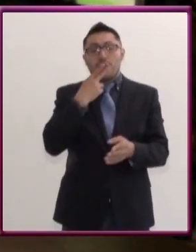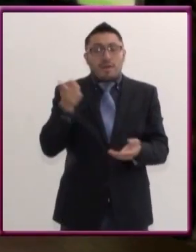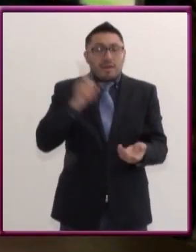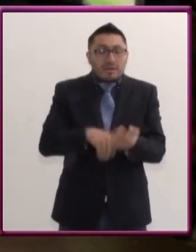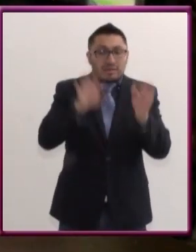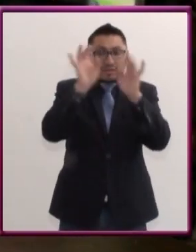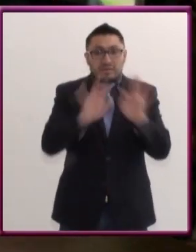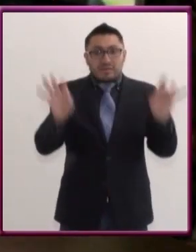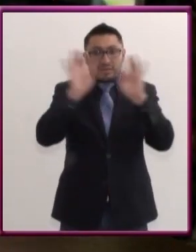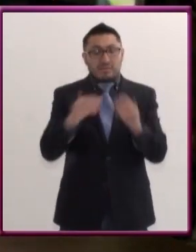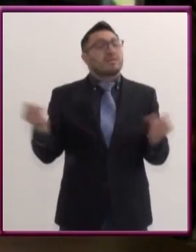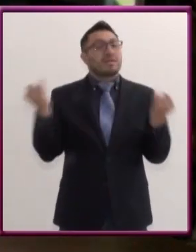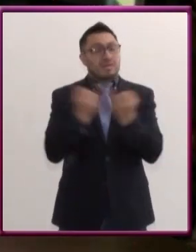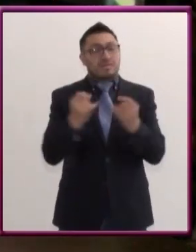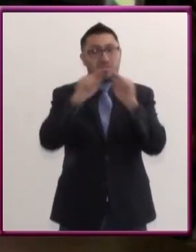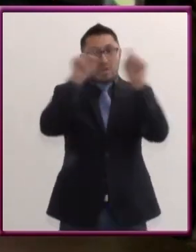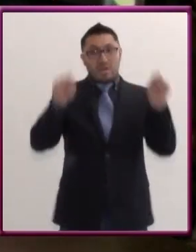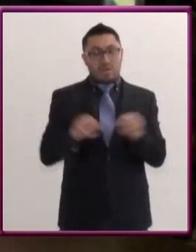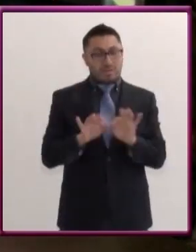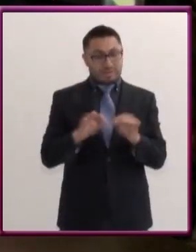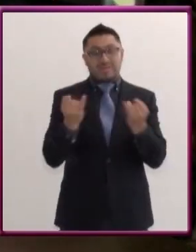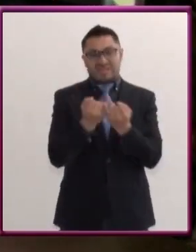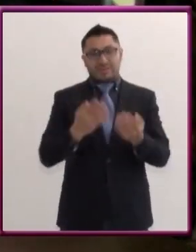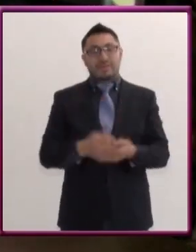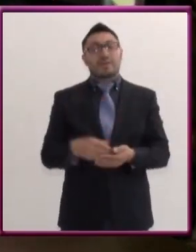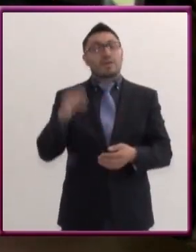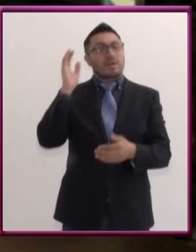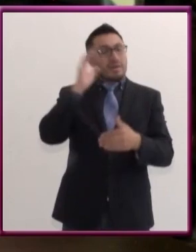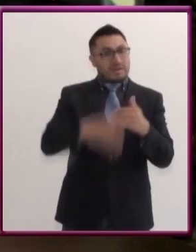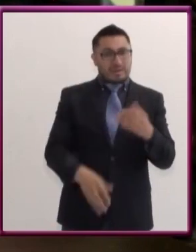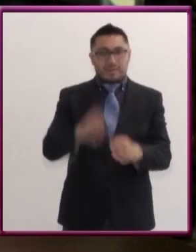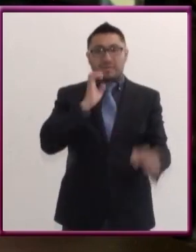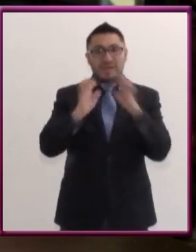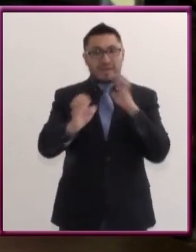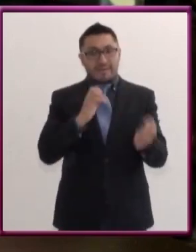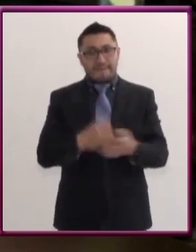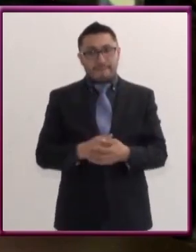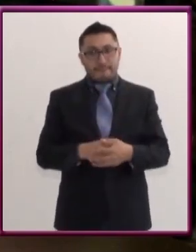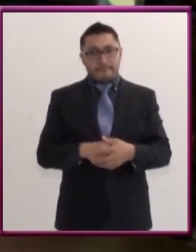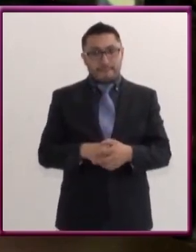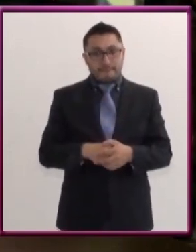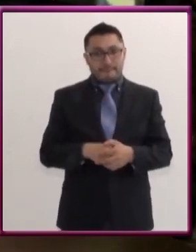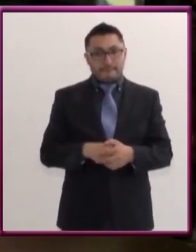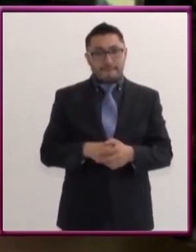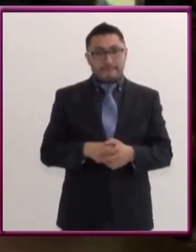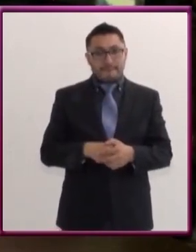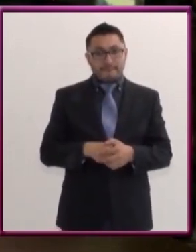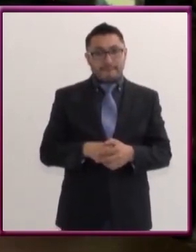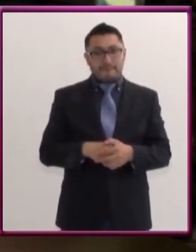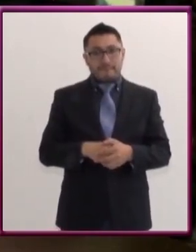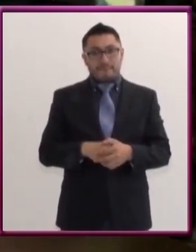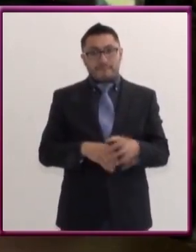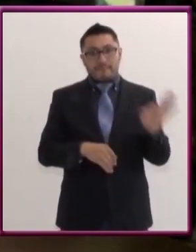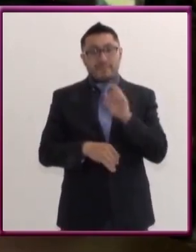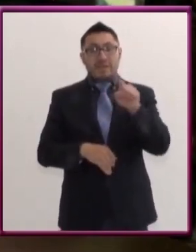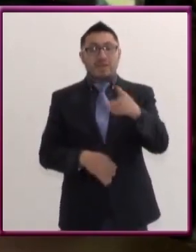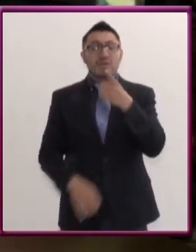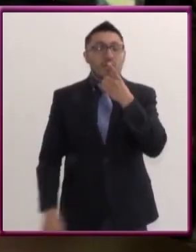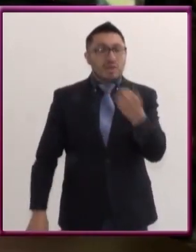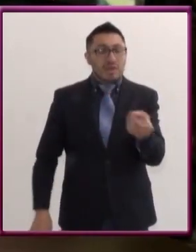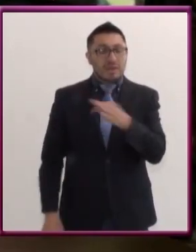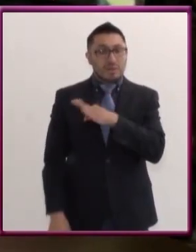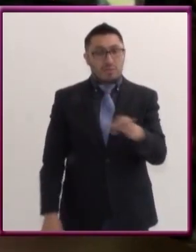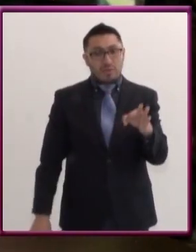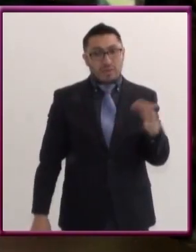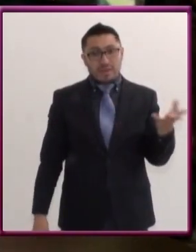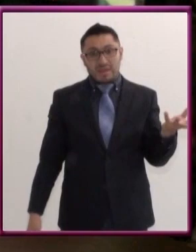en las computadoras. No, qué increíble. Oye, ya para terminar esta entrevista, si tú pudieras decir